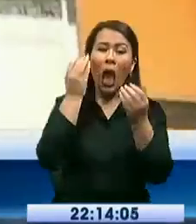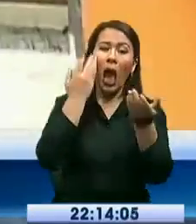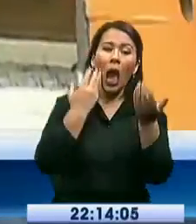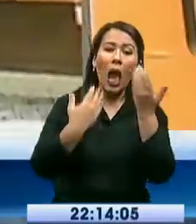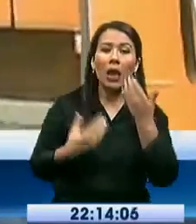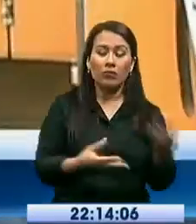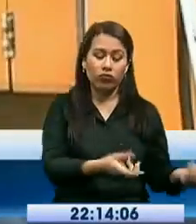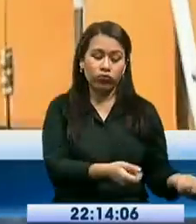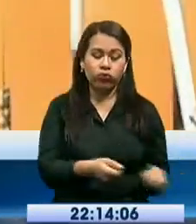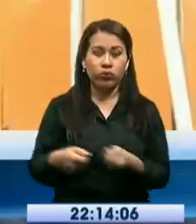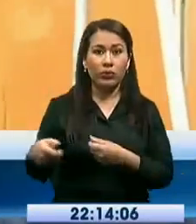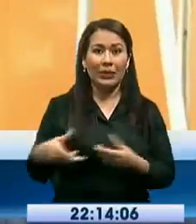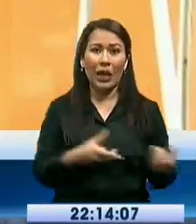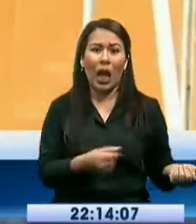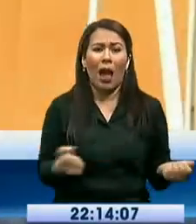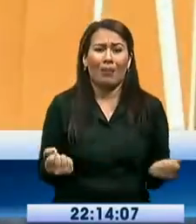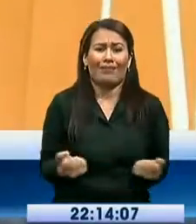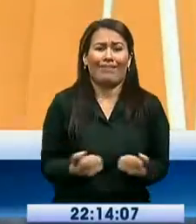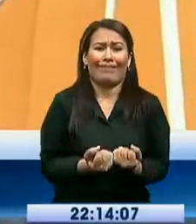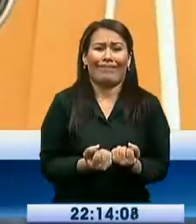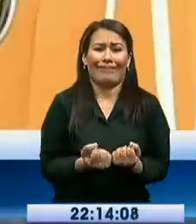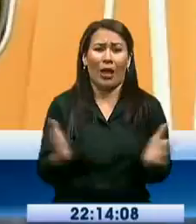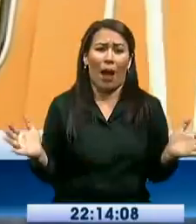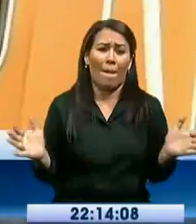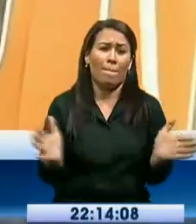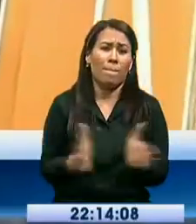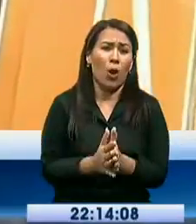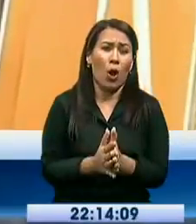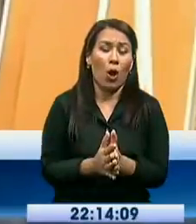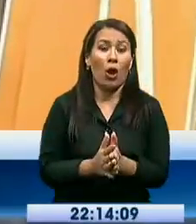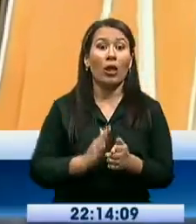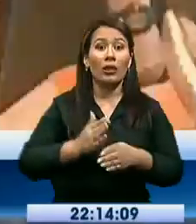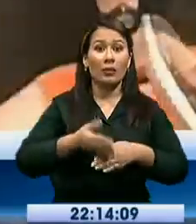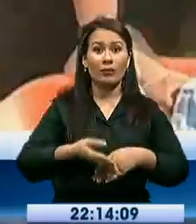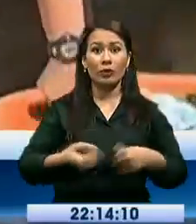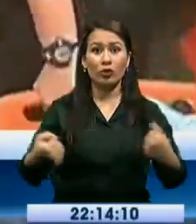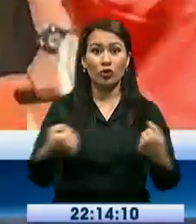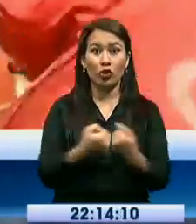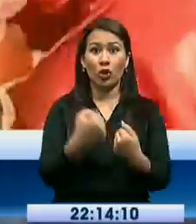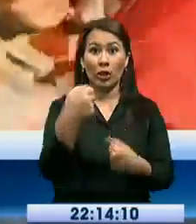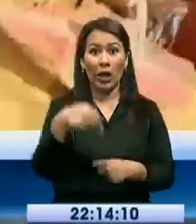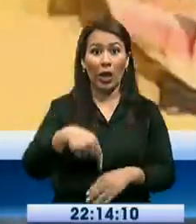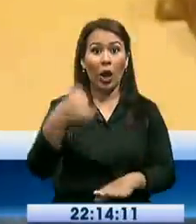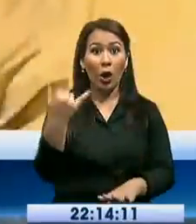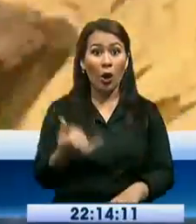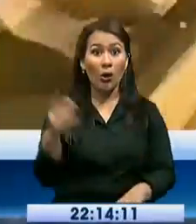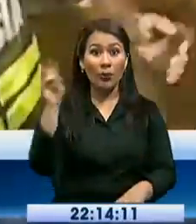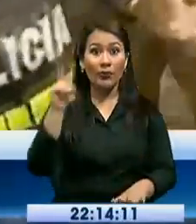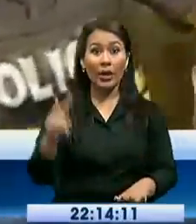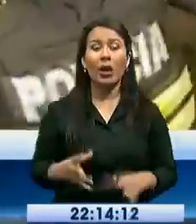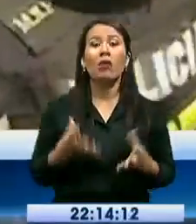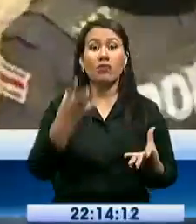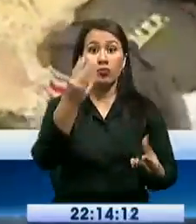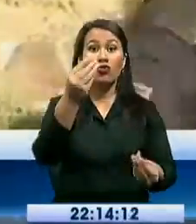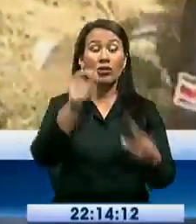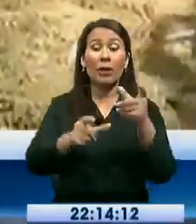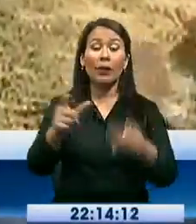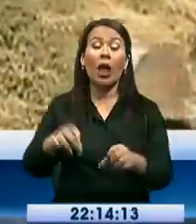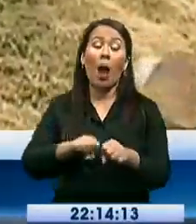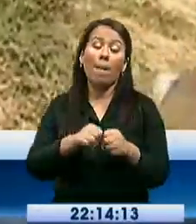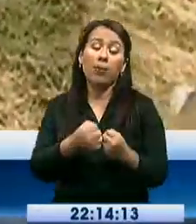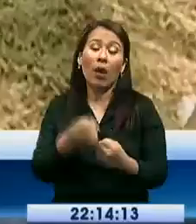los vagones que terminaron como chatarra después del choque de este viernes. Fueron muchos, algunos en muy malas